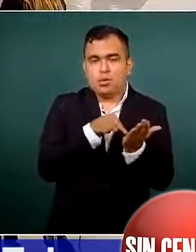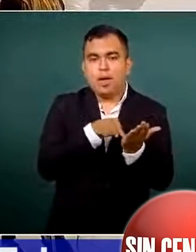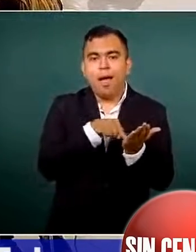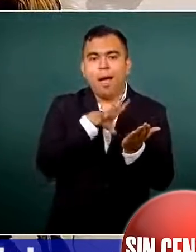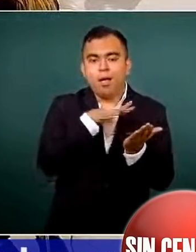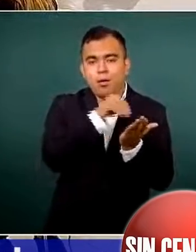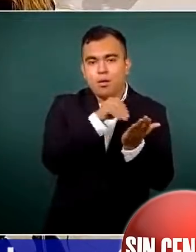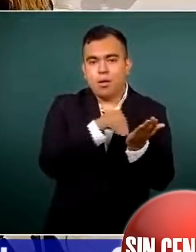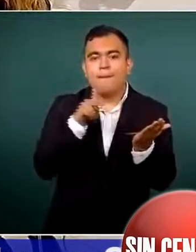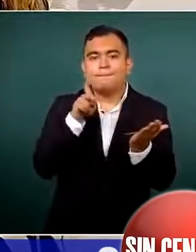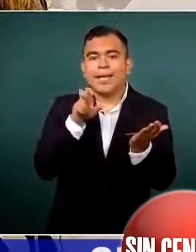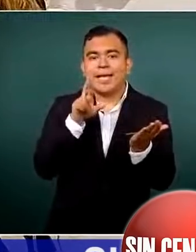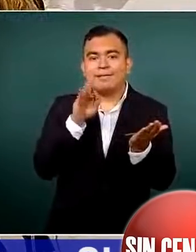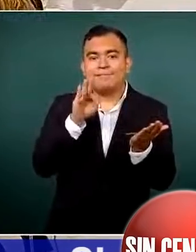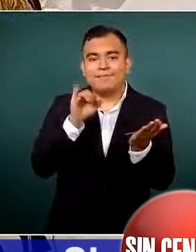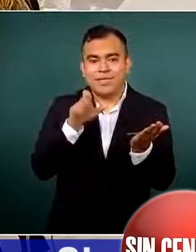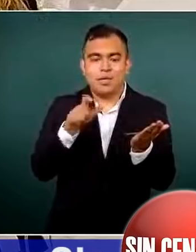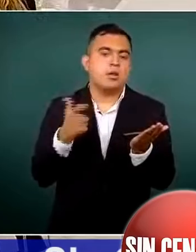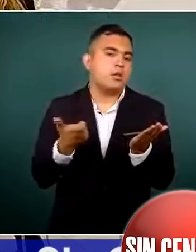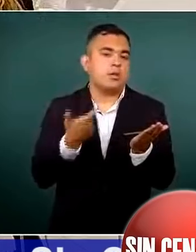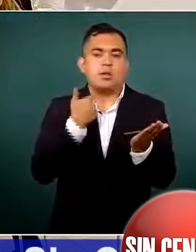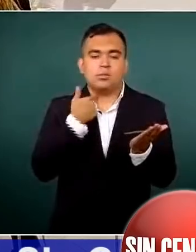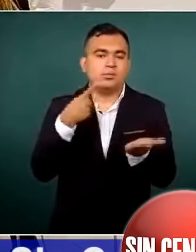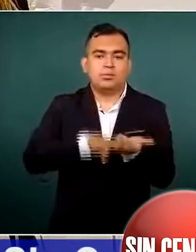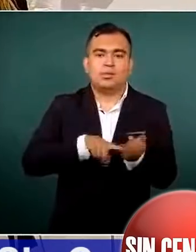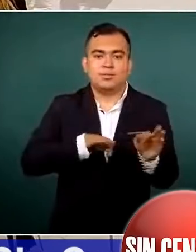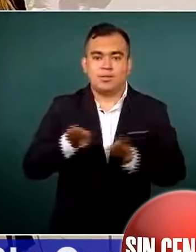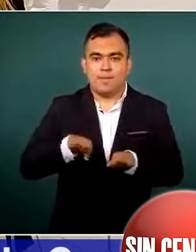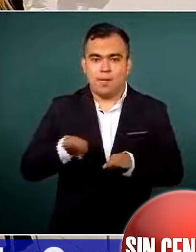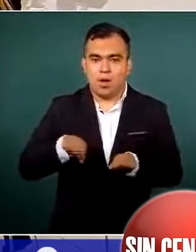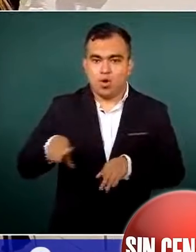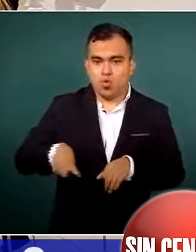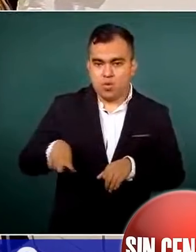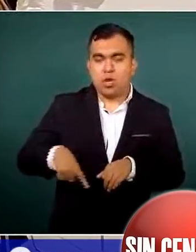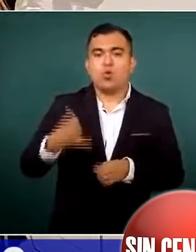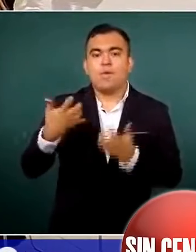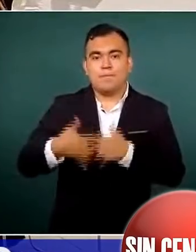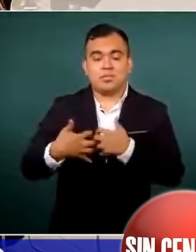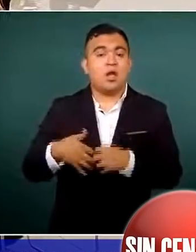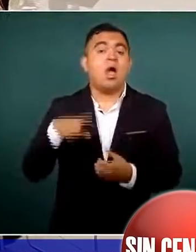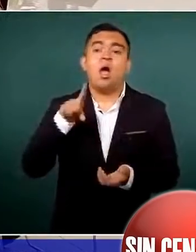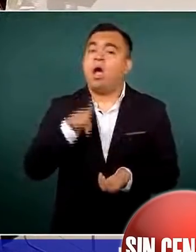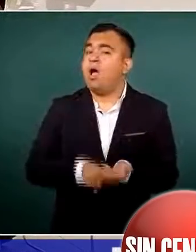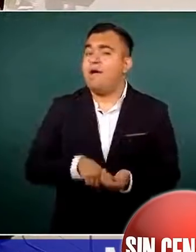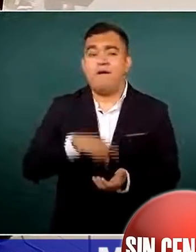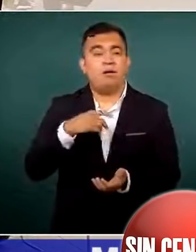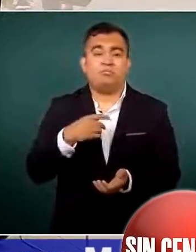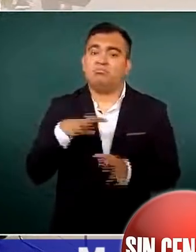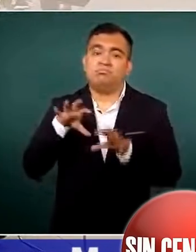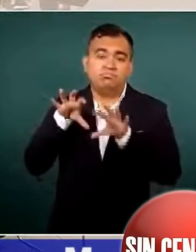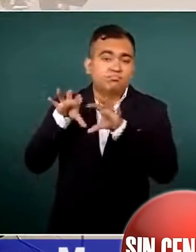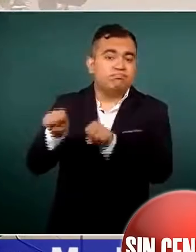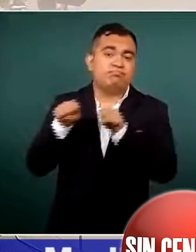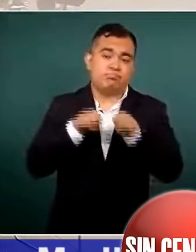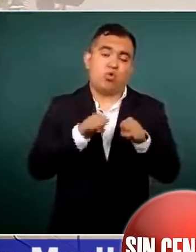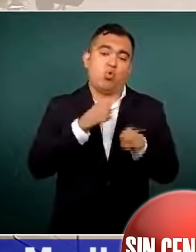de exfuncionarios públicos, empresarios que tienen cuentas pendientes con la justicia en México, los